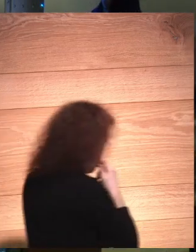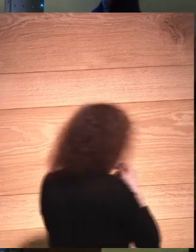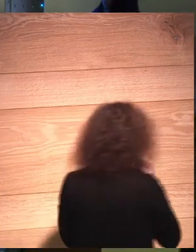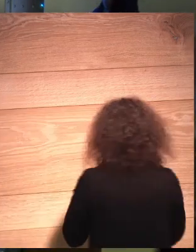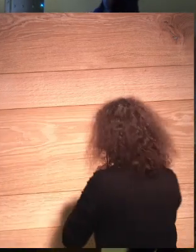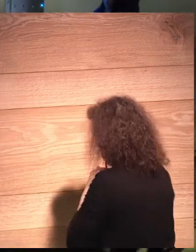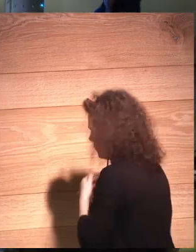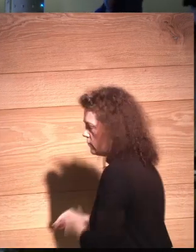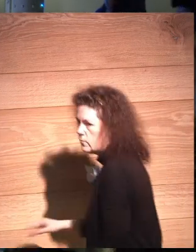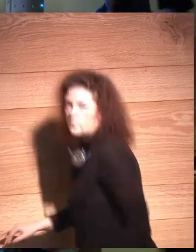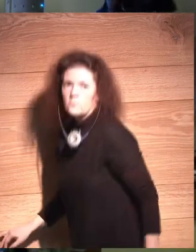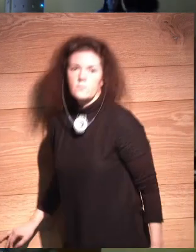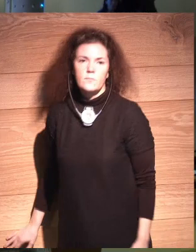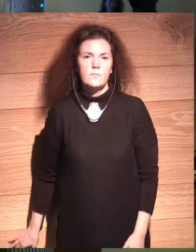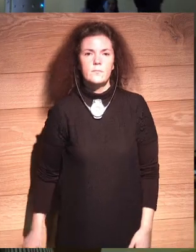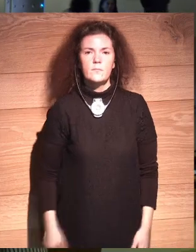Hola, buenos días.